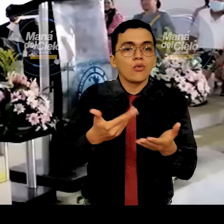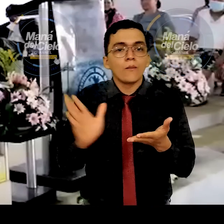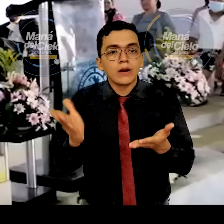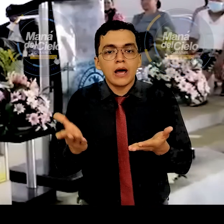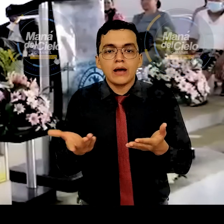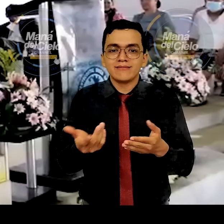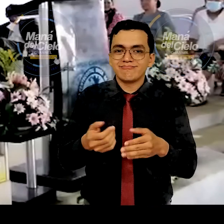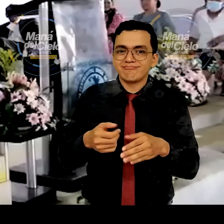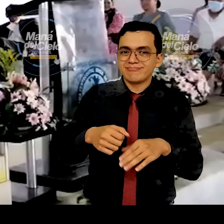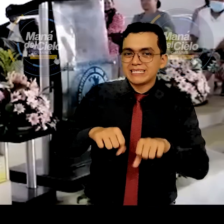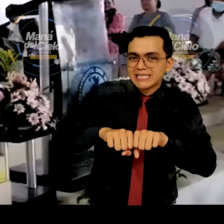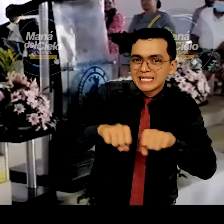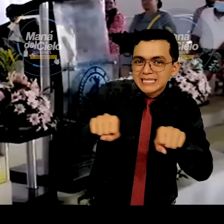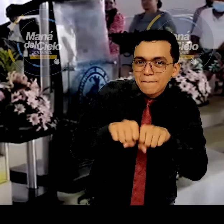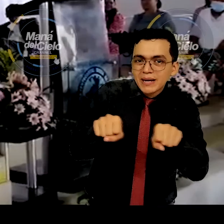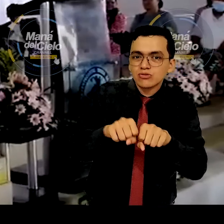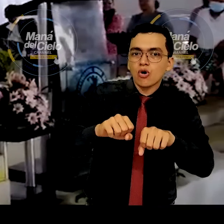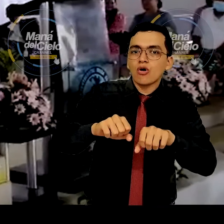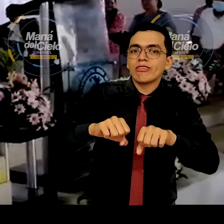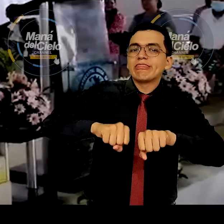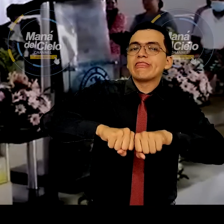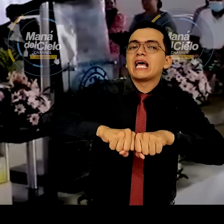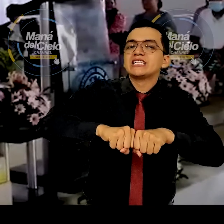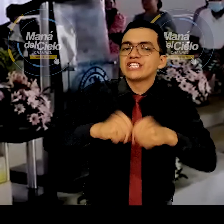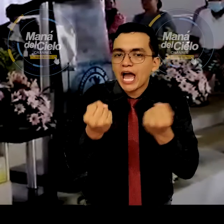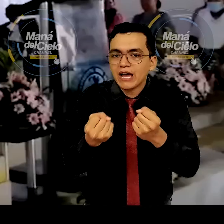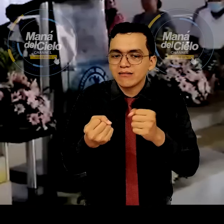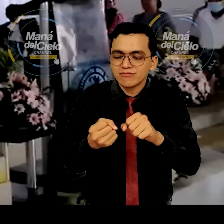ya. Y entonces surge